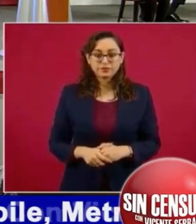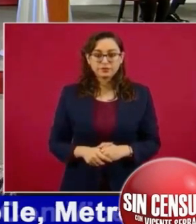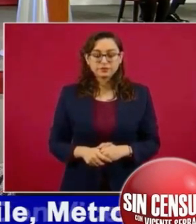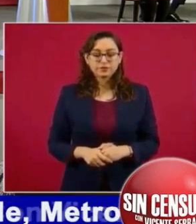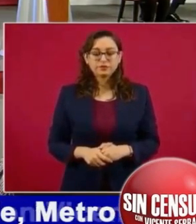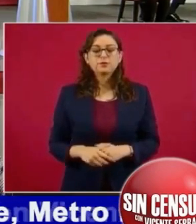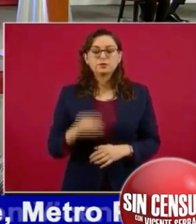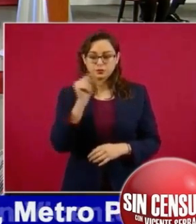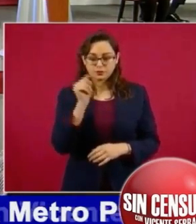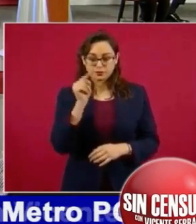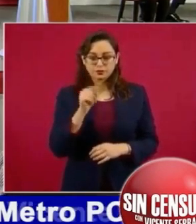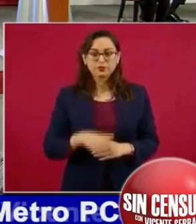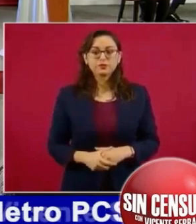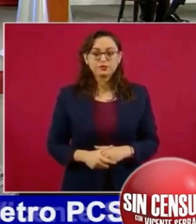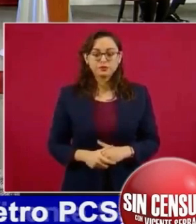Es esto.